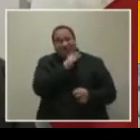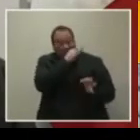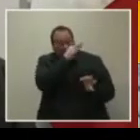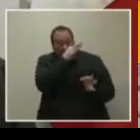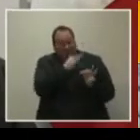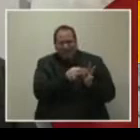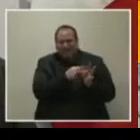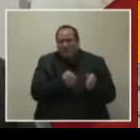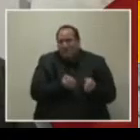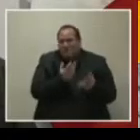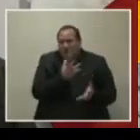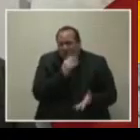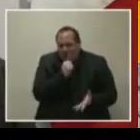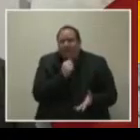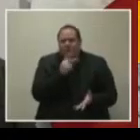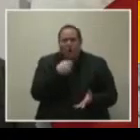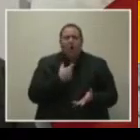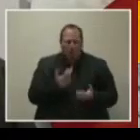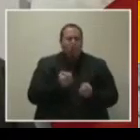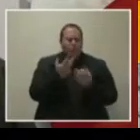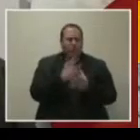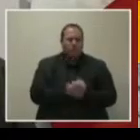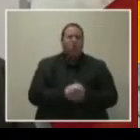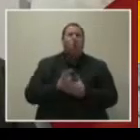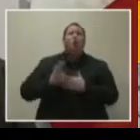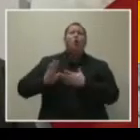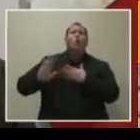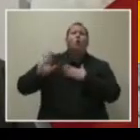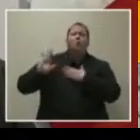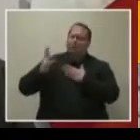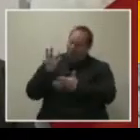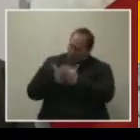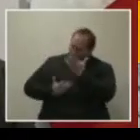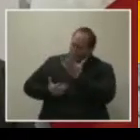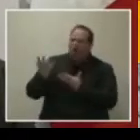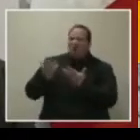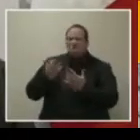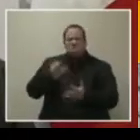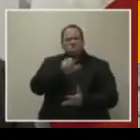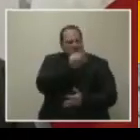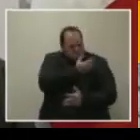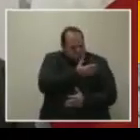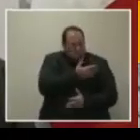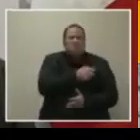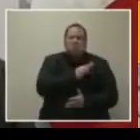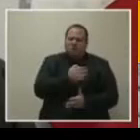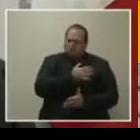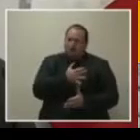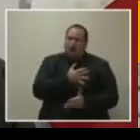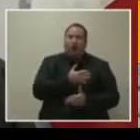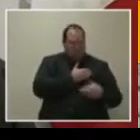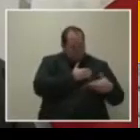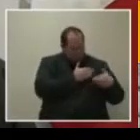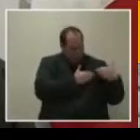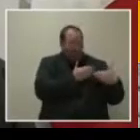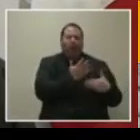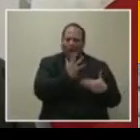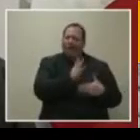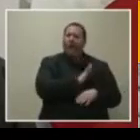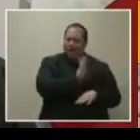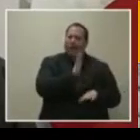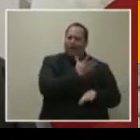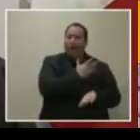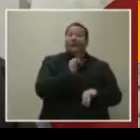eso no lo puedo hacer, pero lo que sí puedo hacer es que es el compromiso de hacer ese trabajo sea lo más pronto posible, lo hemos venido estado haciendo,